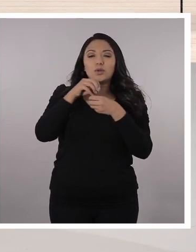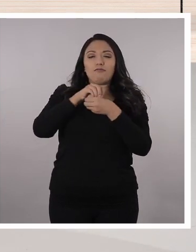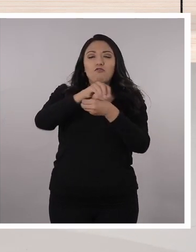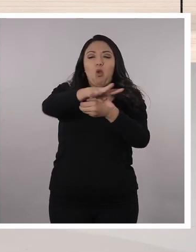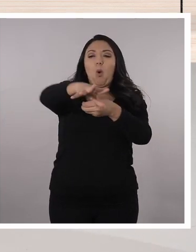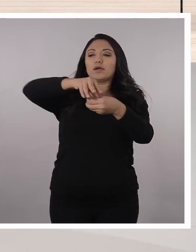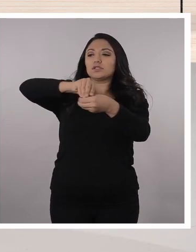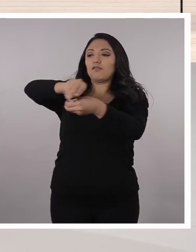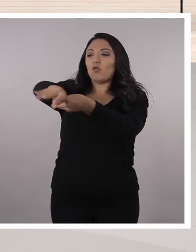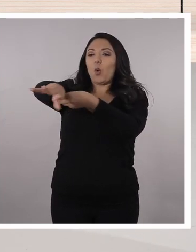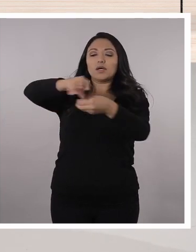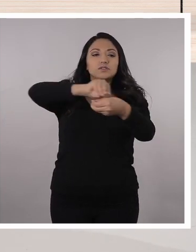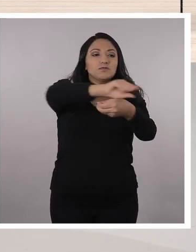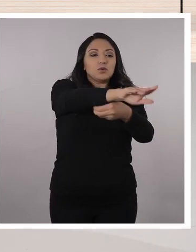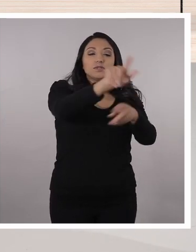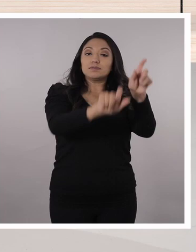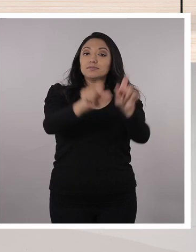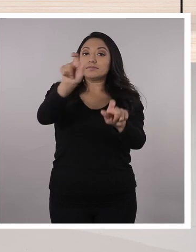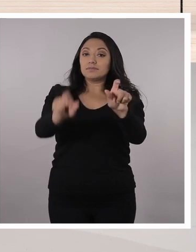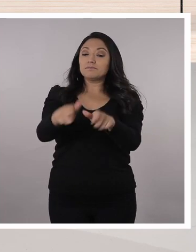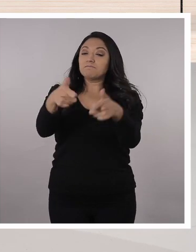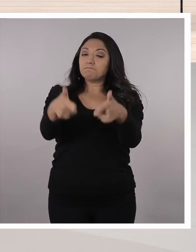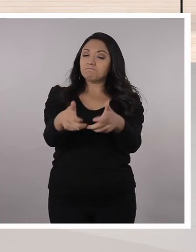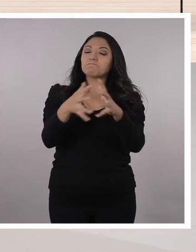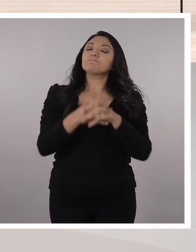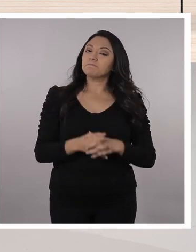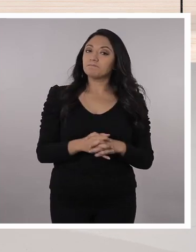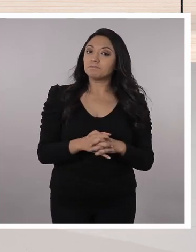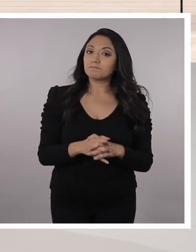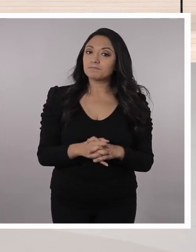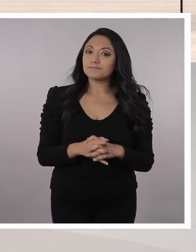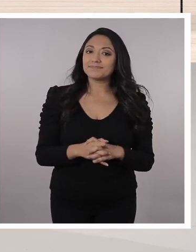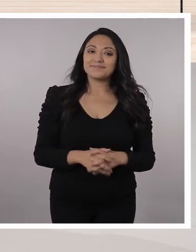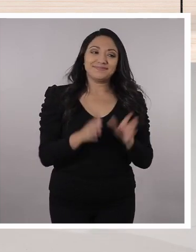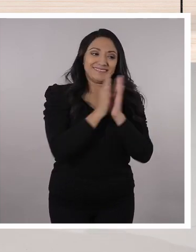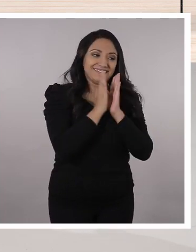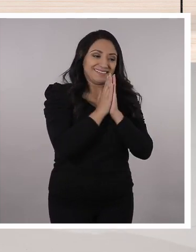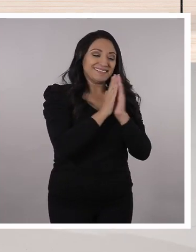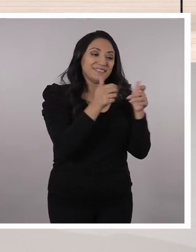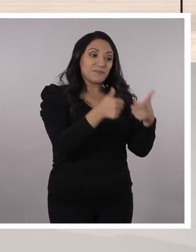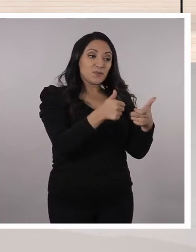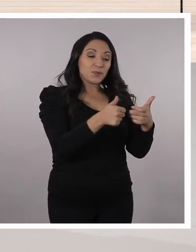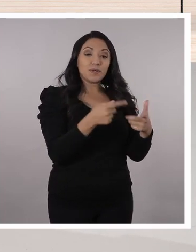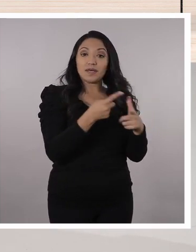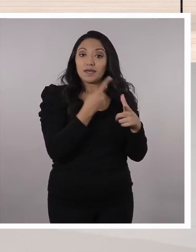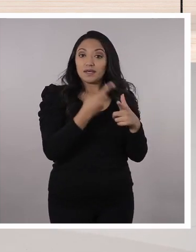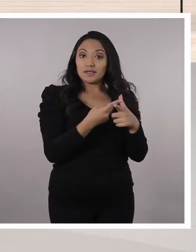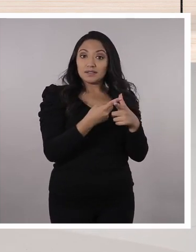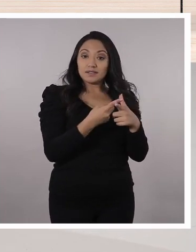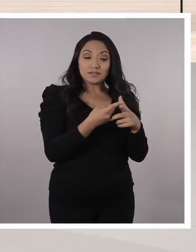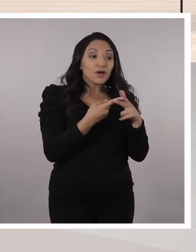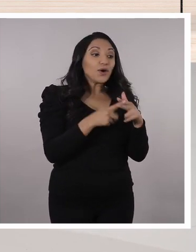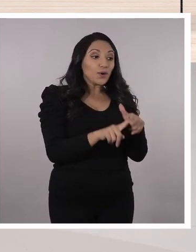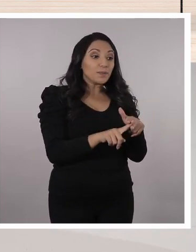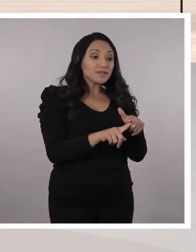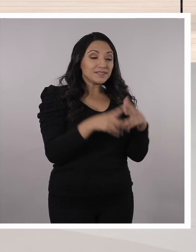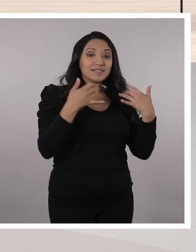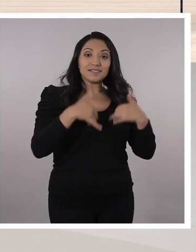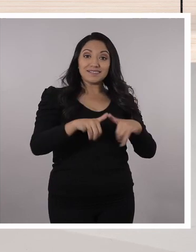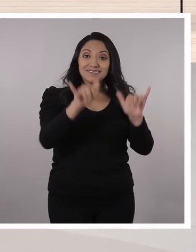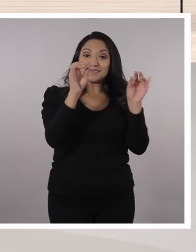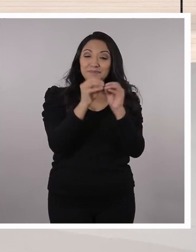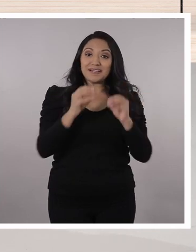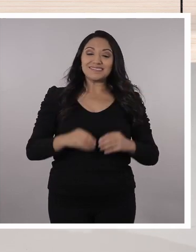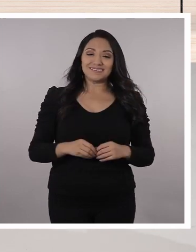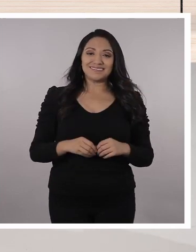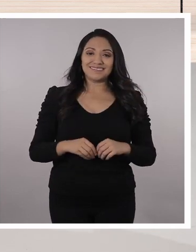influenciar positivamente en las personas cuando los usamos bien y cuando somos grandes oradores también. Perfecto, profe. Entonces, comencemos y continuemos